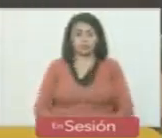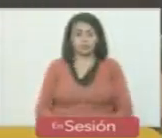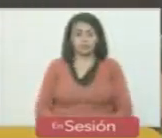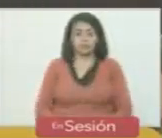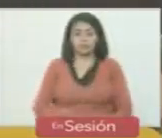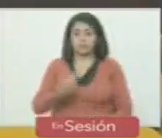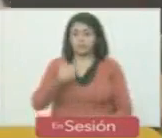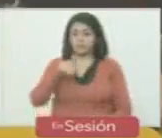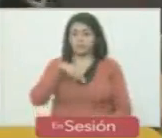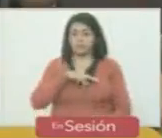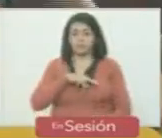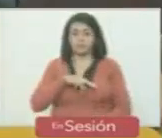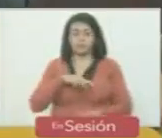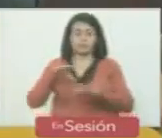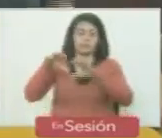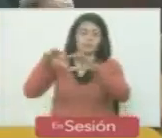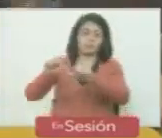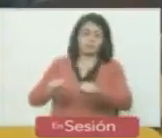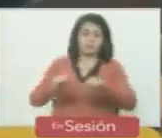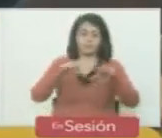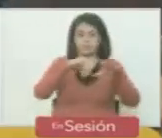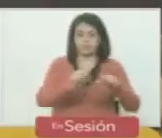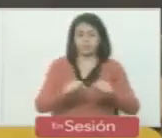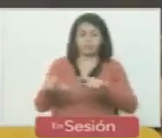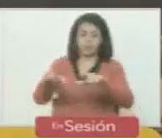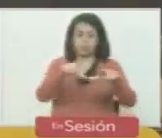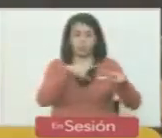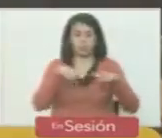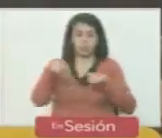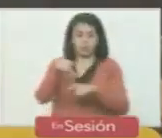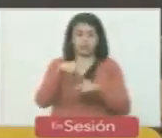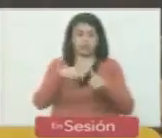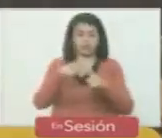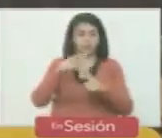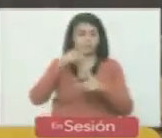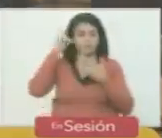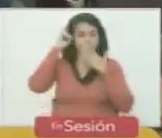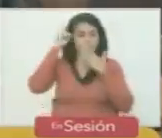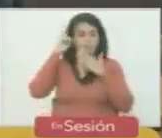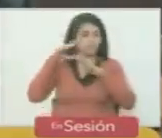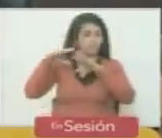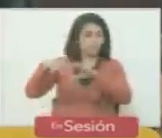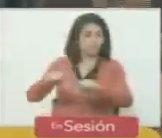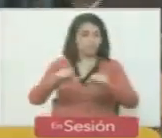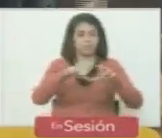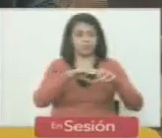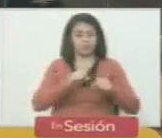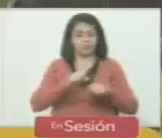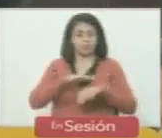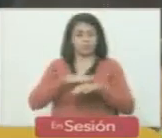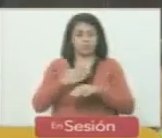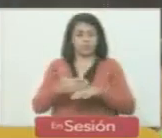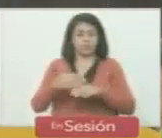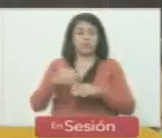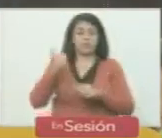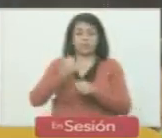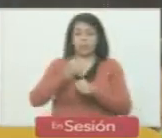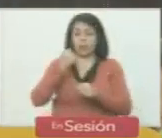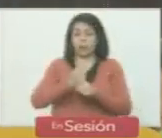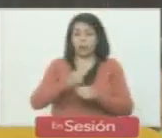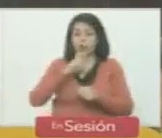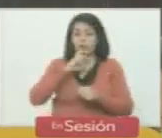estamos siendo invadidos. Nuestros territorios, nuestros ancestros han sido invadidos por la minería, por